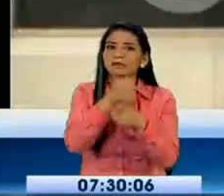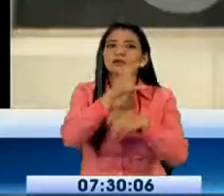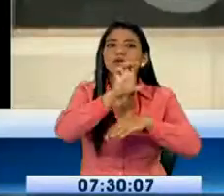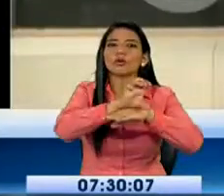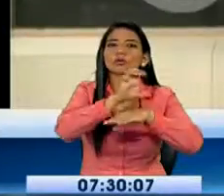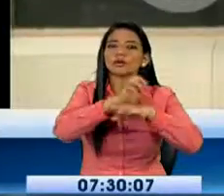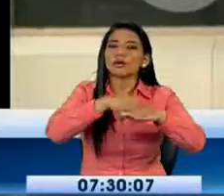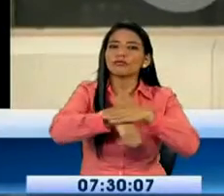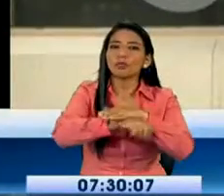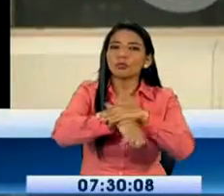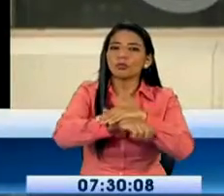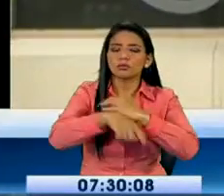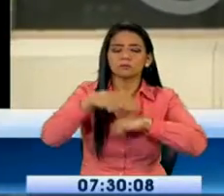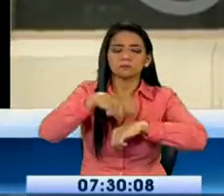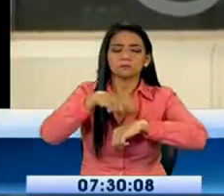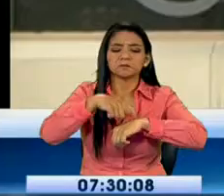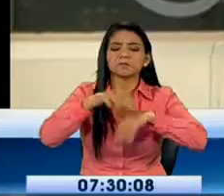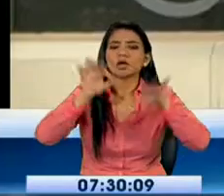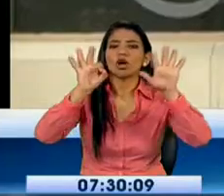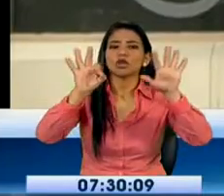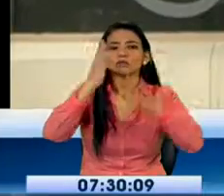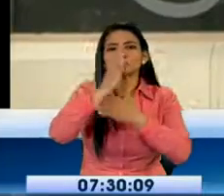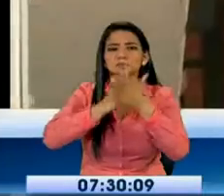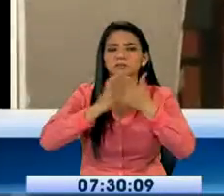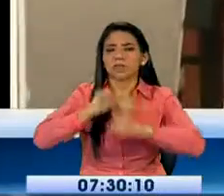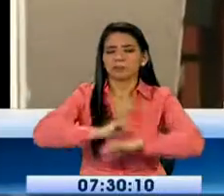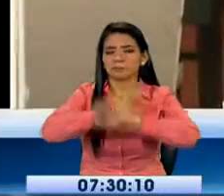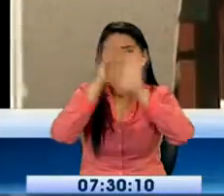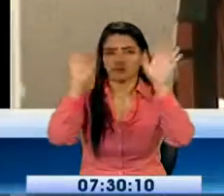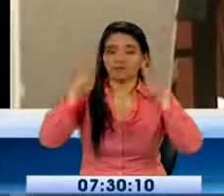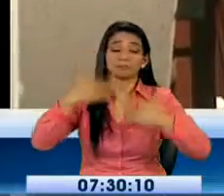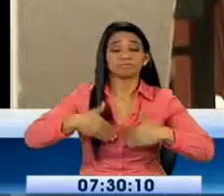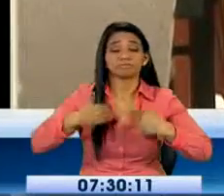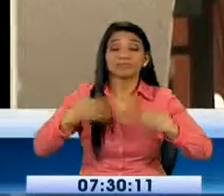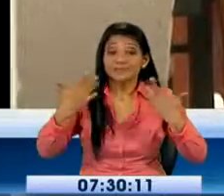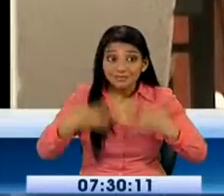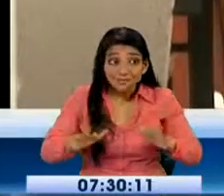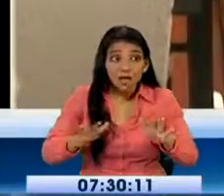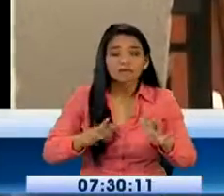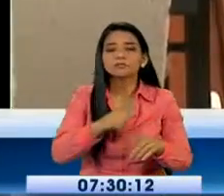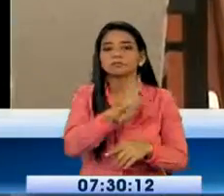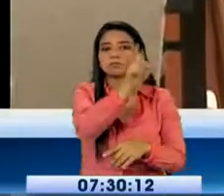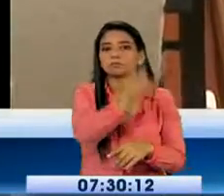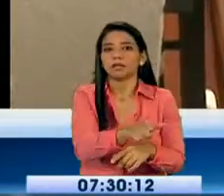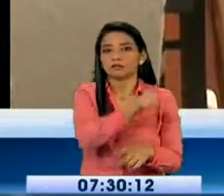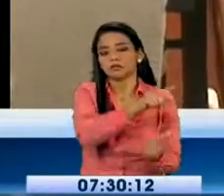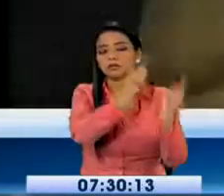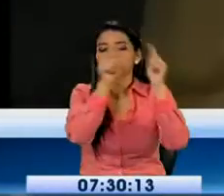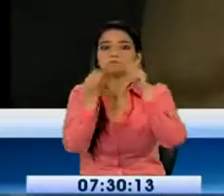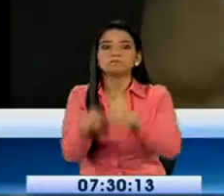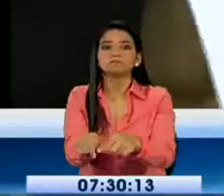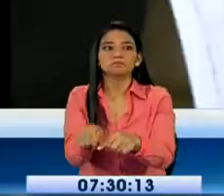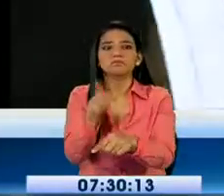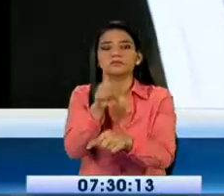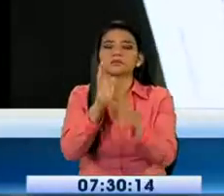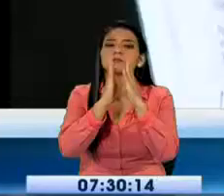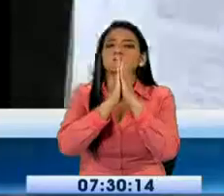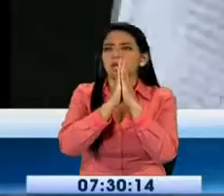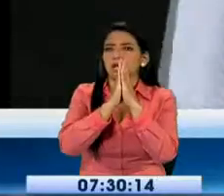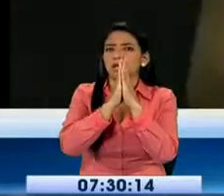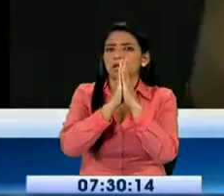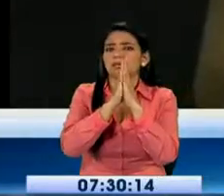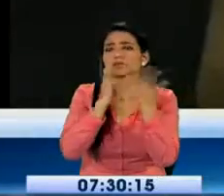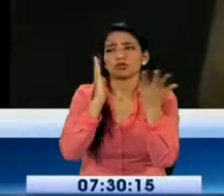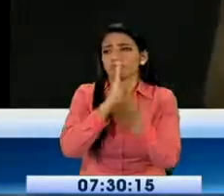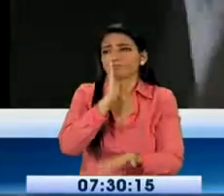se realizó cerca de las 8 y 30 de la mañana hasta este lugar fue trasladado a uno de los involucrados quien solicitaba que se